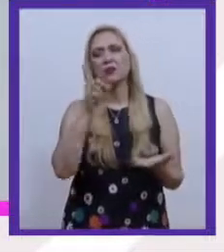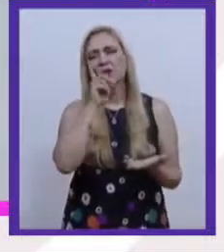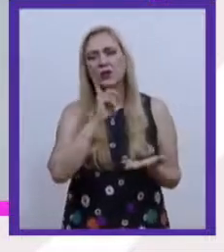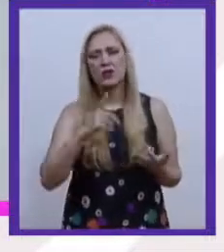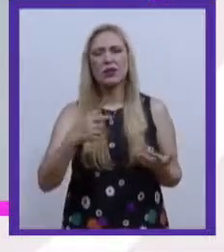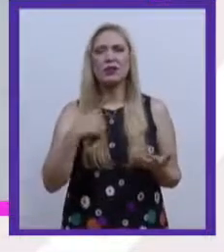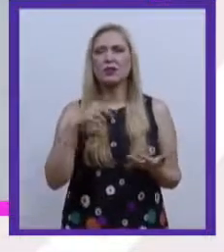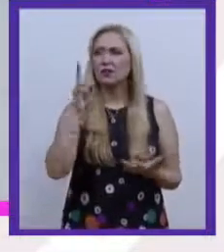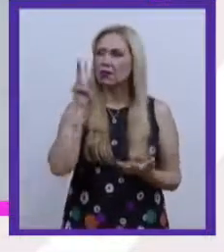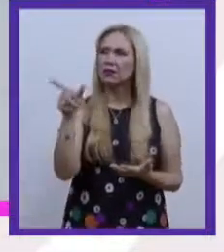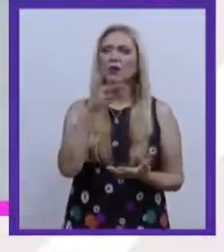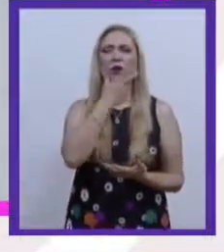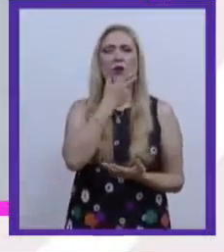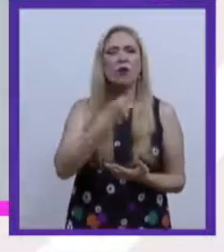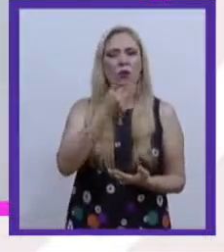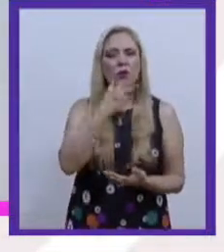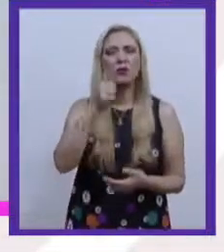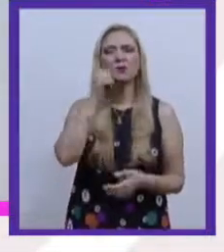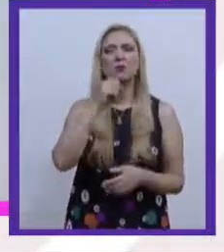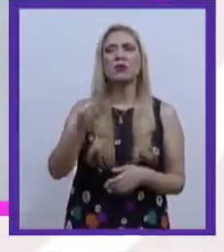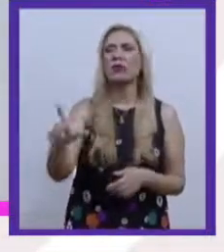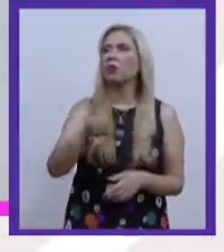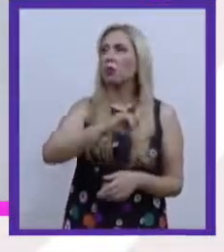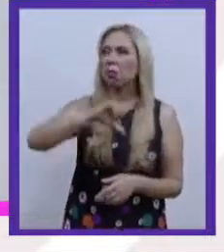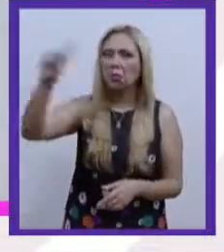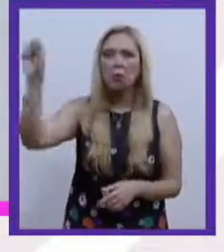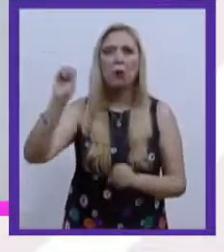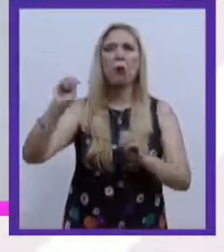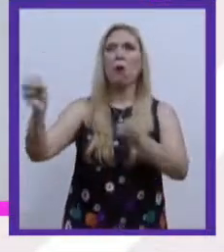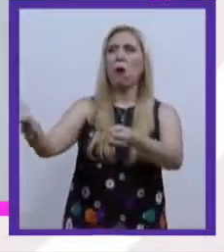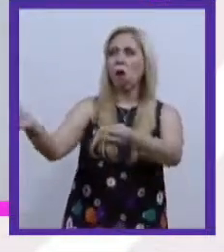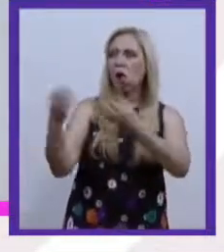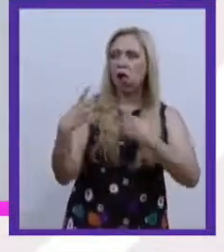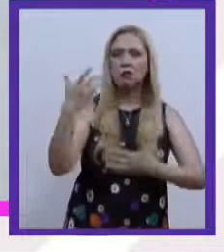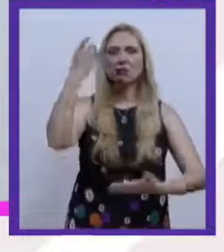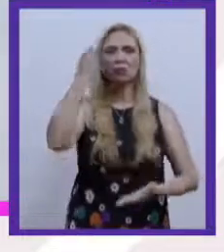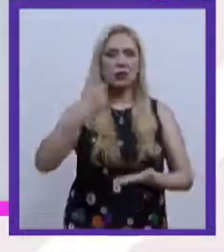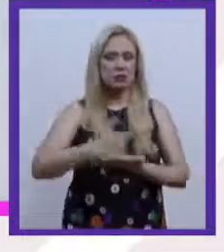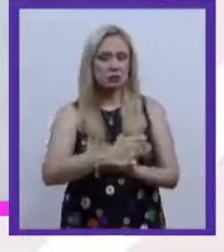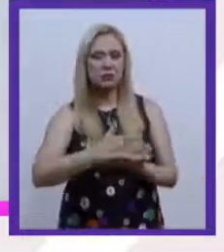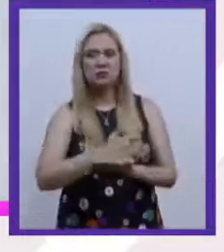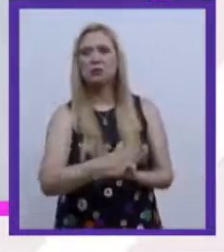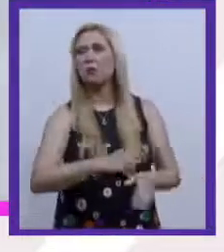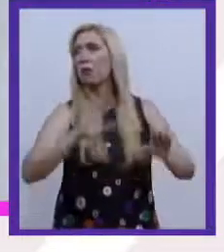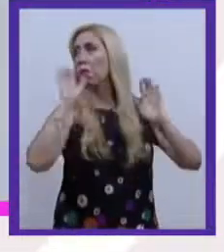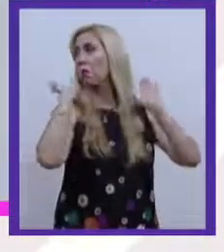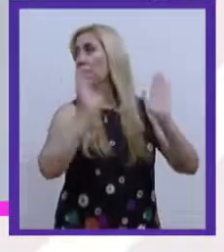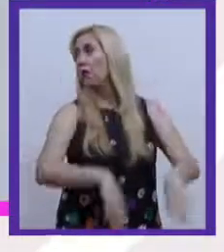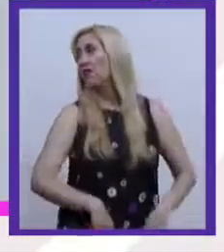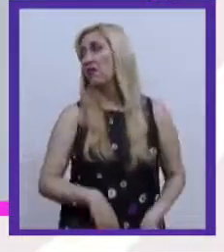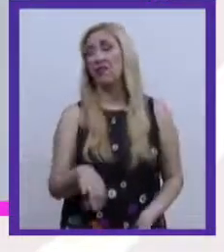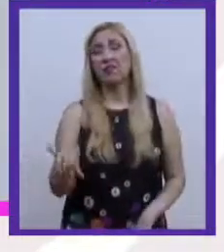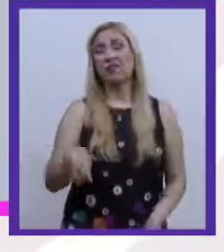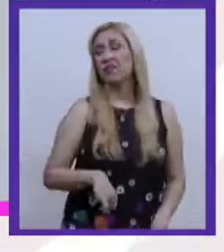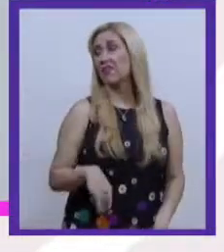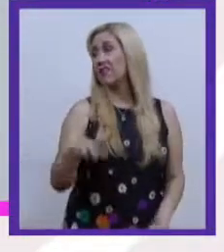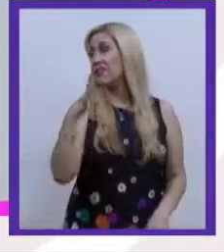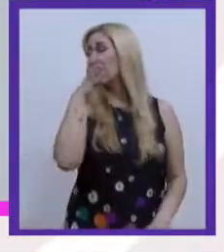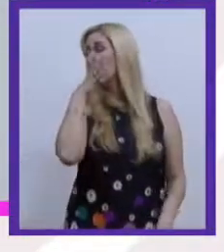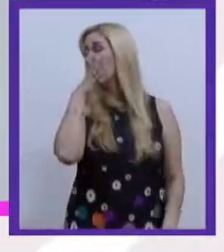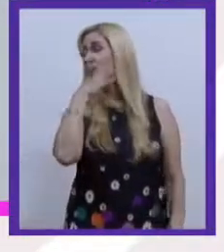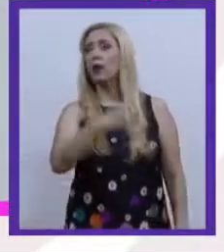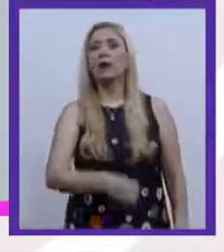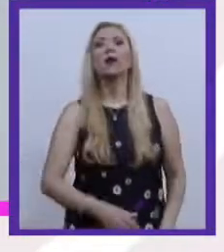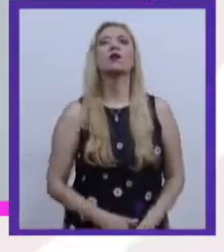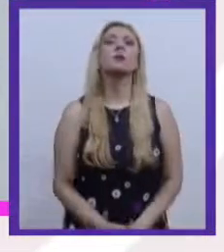que los hombres en algún momento se van, no pagan pensión alimenticia, no les interesa este asunto, tiene que